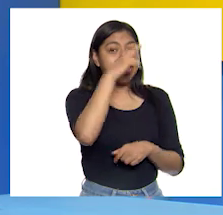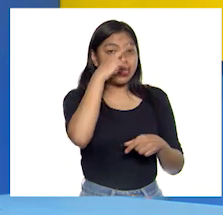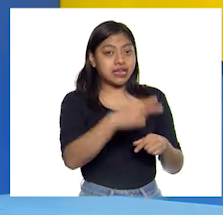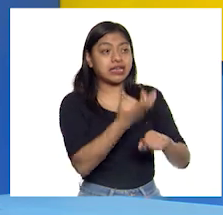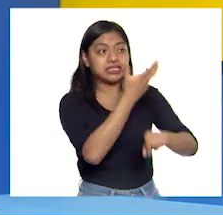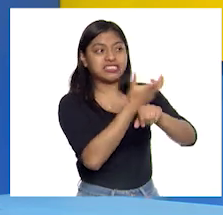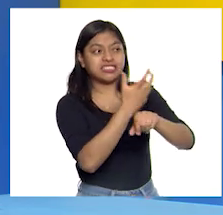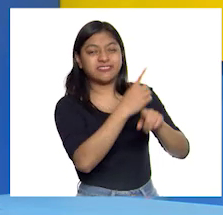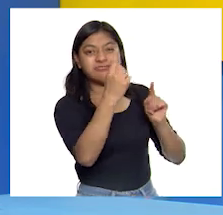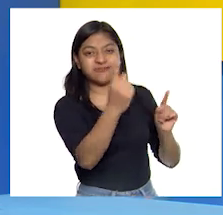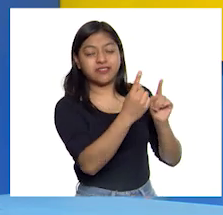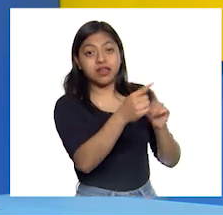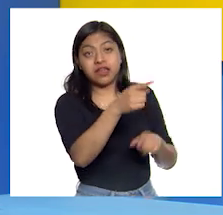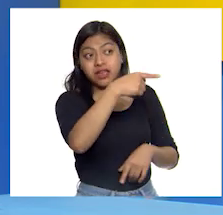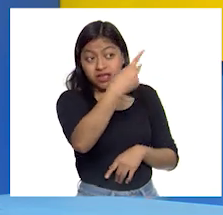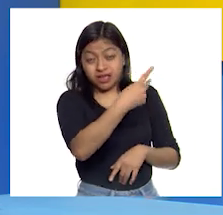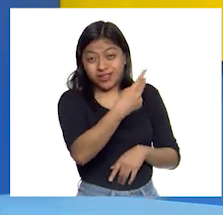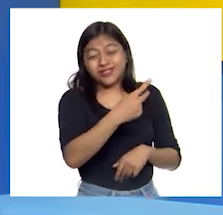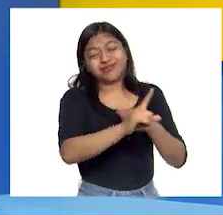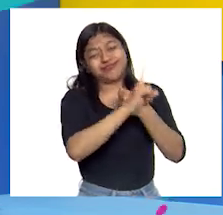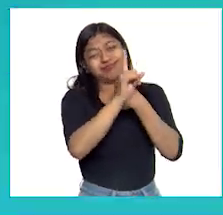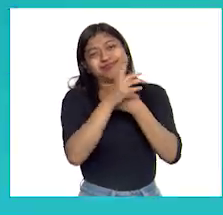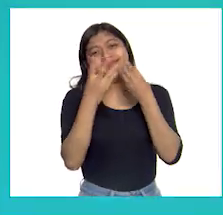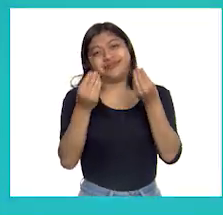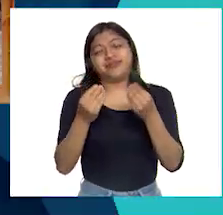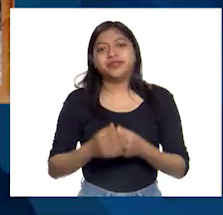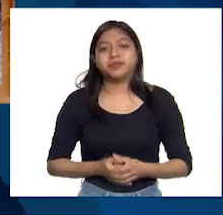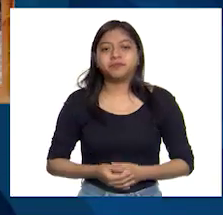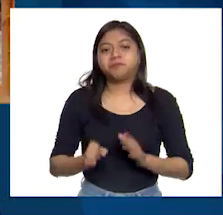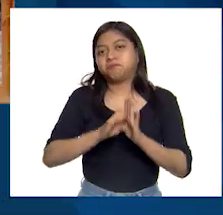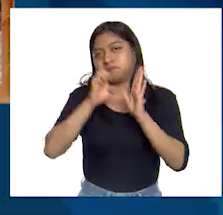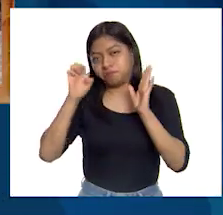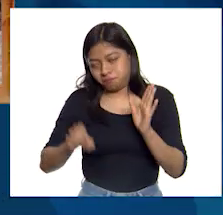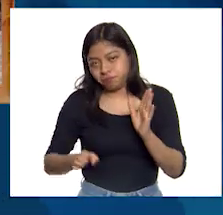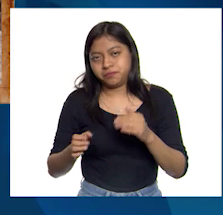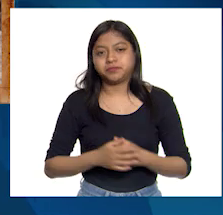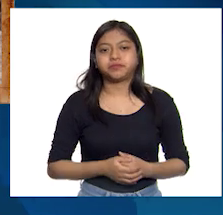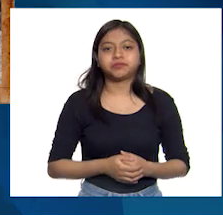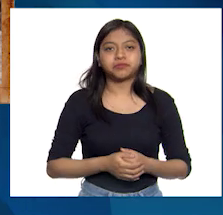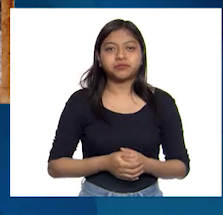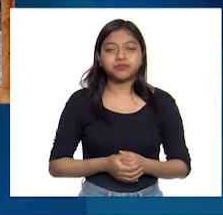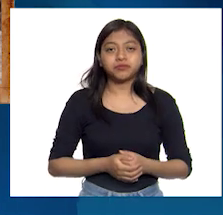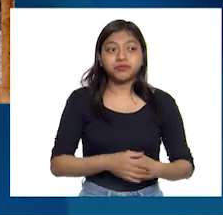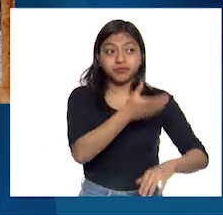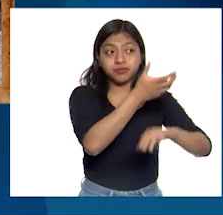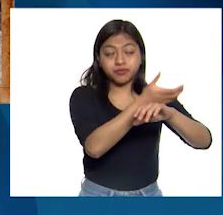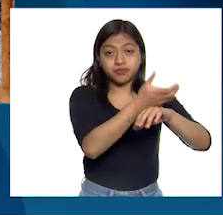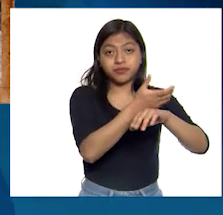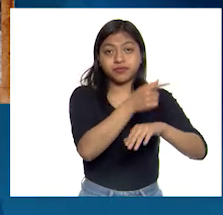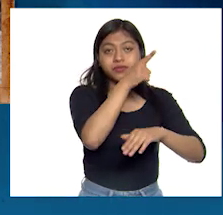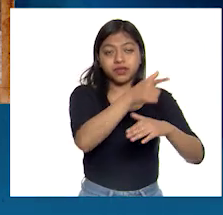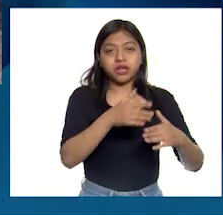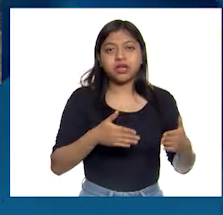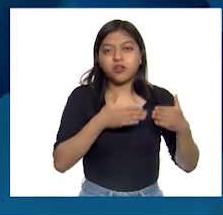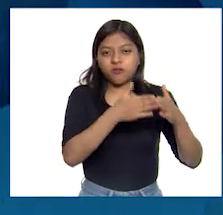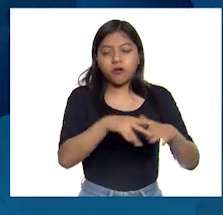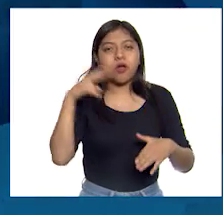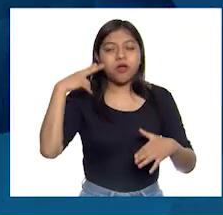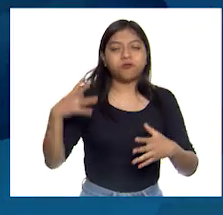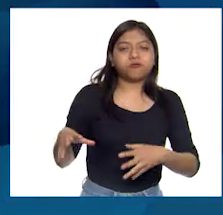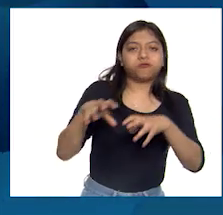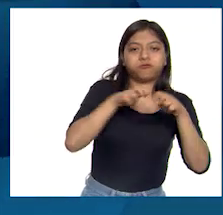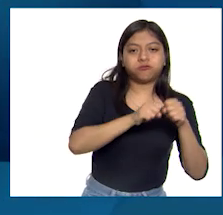Estados Unidos, porque se dieron varios conflictos. Por ejemplo, la ocupación estadounidense del puerto de Veracruz o